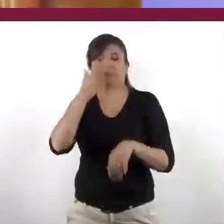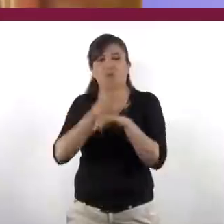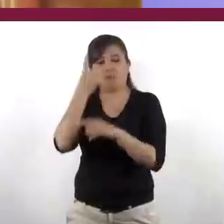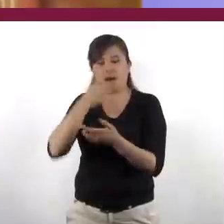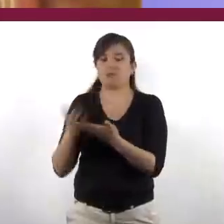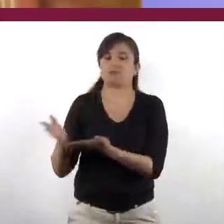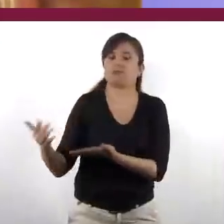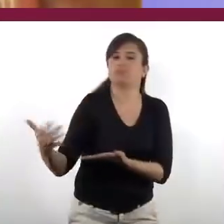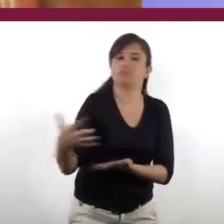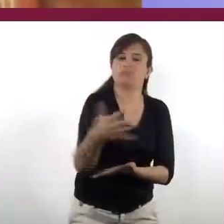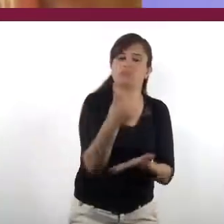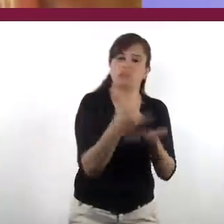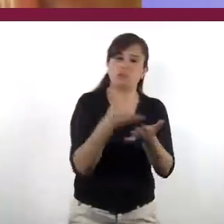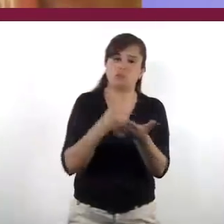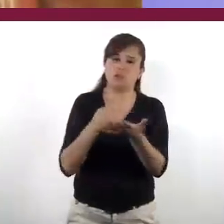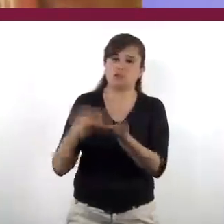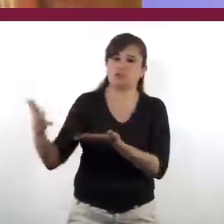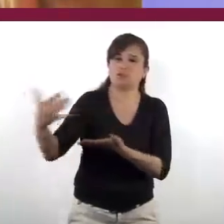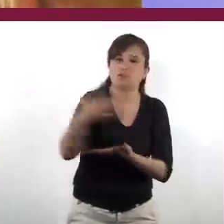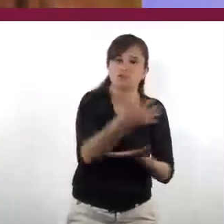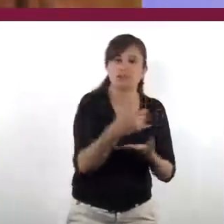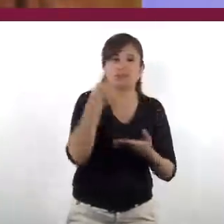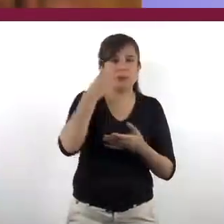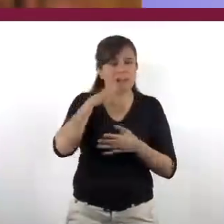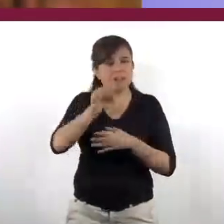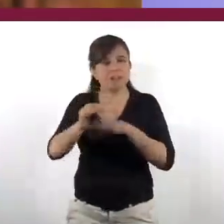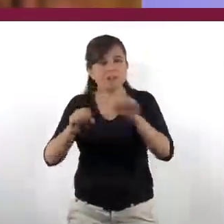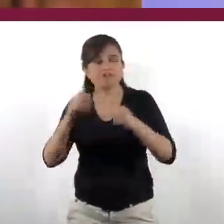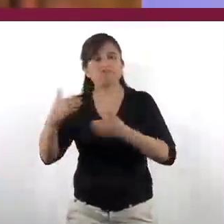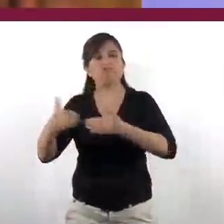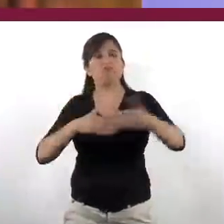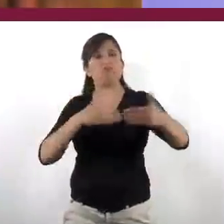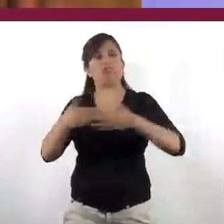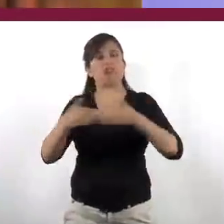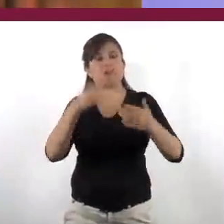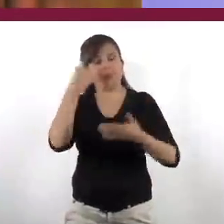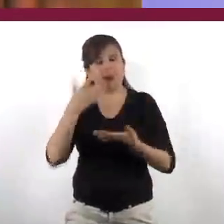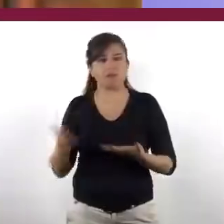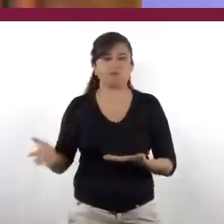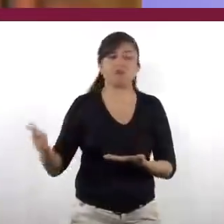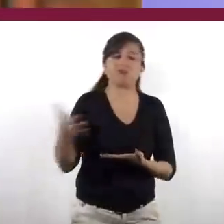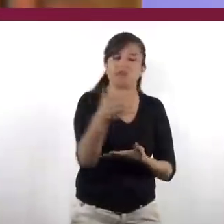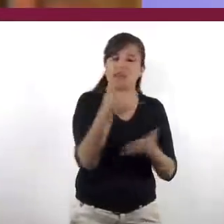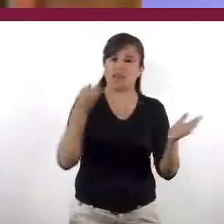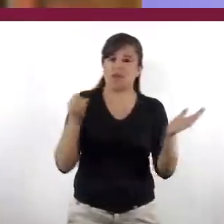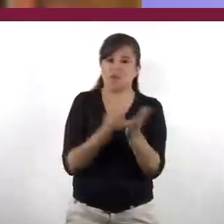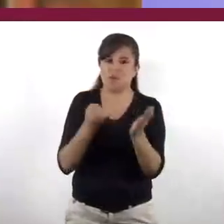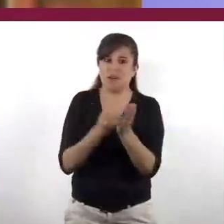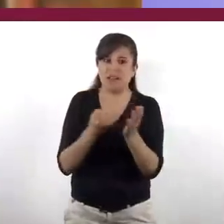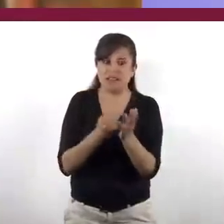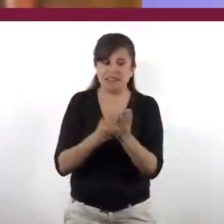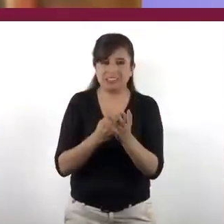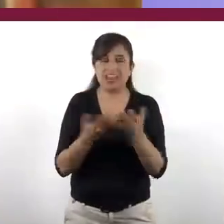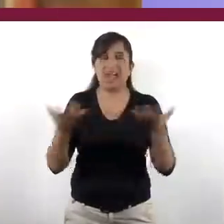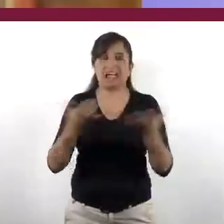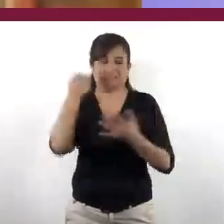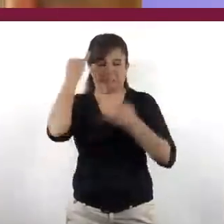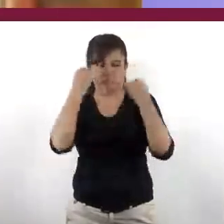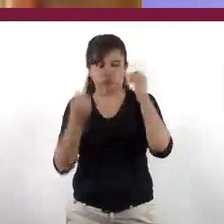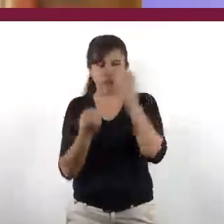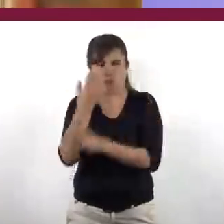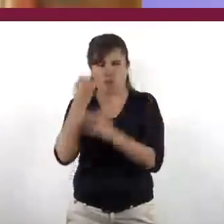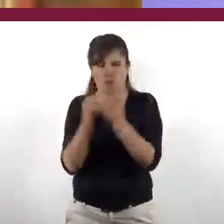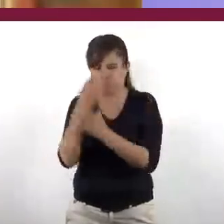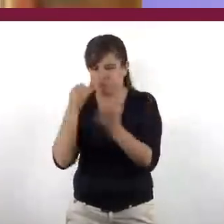esto permitía a su vez el establecimiento de un sistema moderno de recaudación de impuestos, a la vez que se crearon nuevos